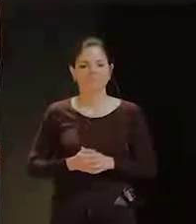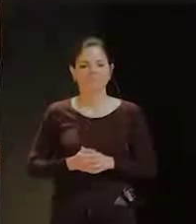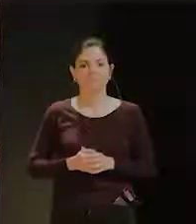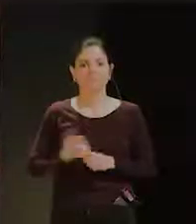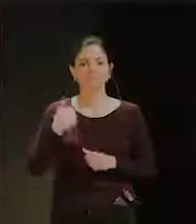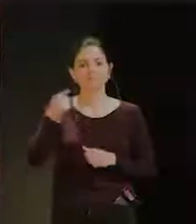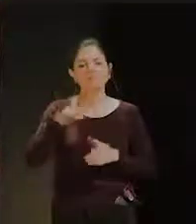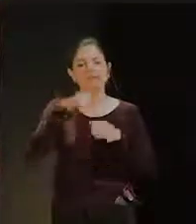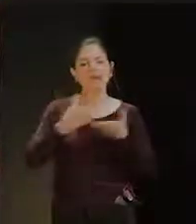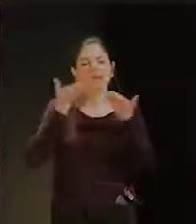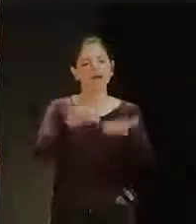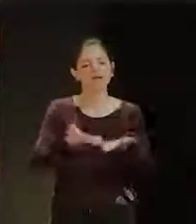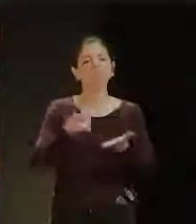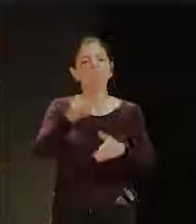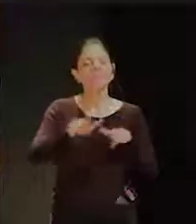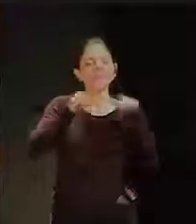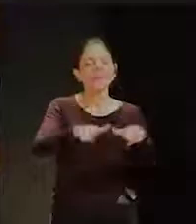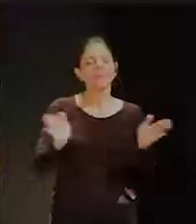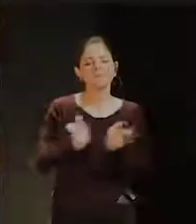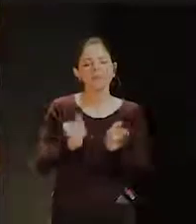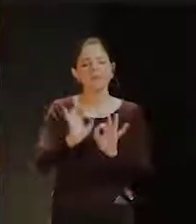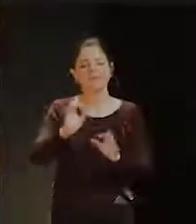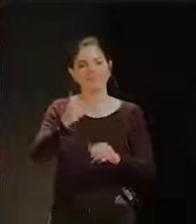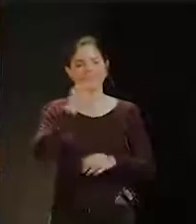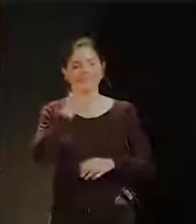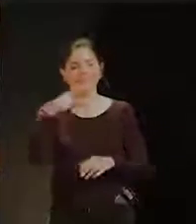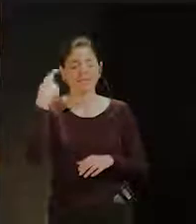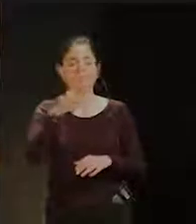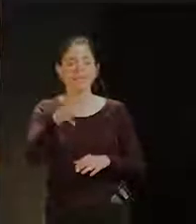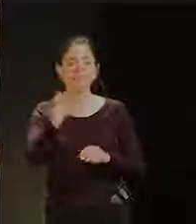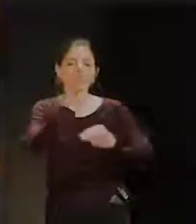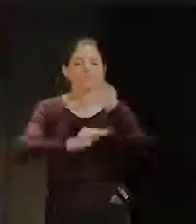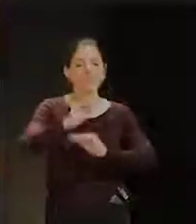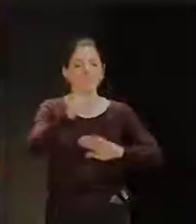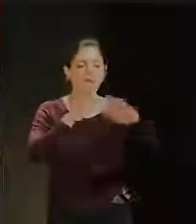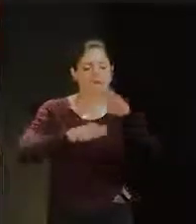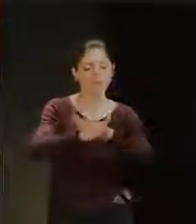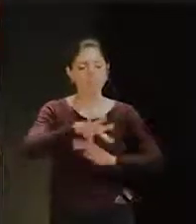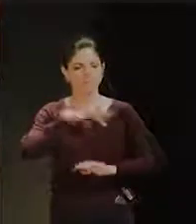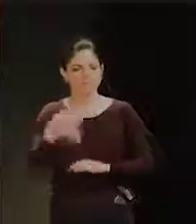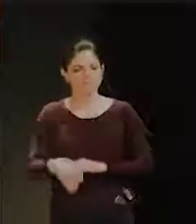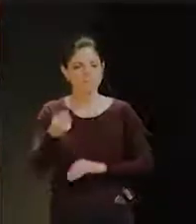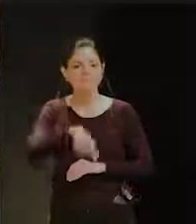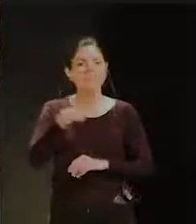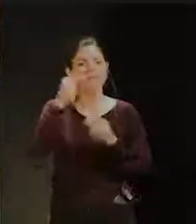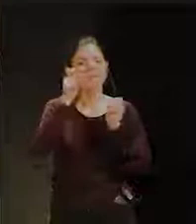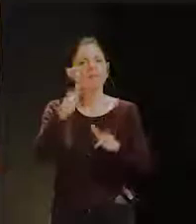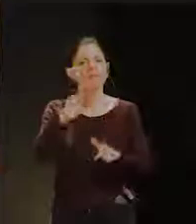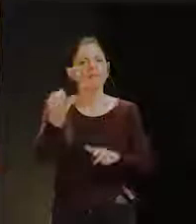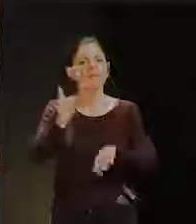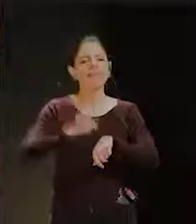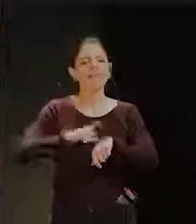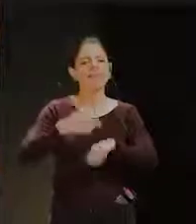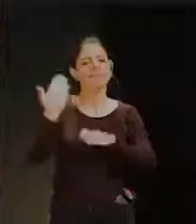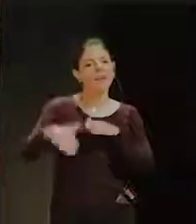yo ayudo incluso a las salas más pequeñas en el Reino Unido para buscar soluciones de accesibilidad, teniendo en cuenta, por ejemplo, el